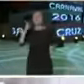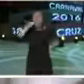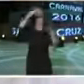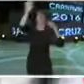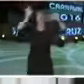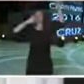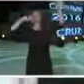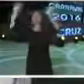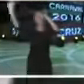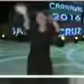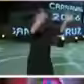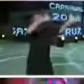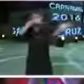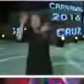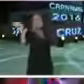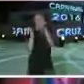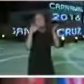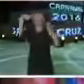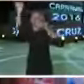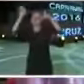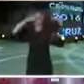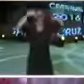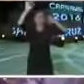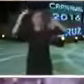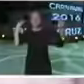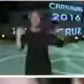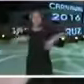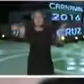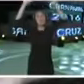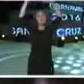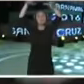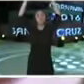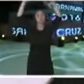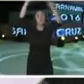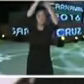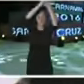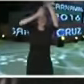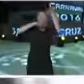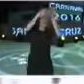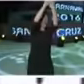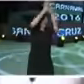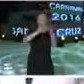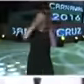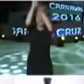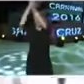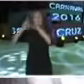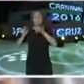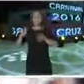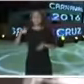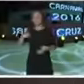Allá un huracán, granice libreto, eso es que mi amigo Luis en su fiesta